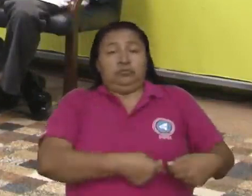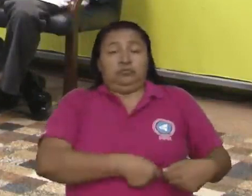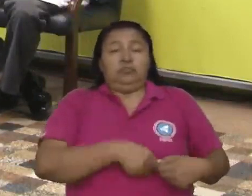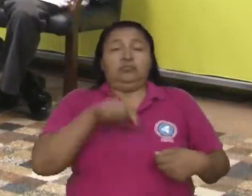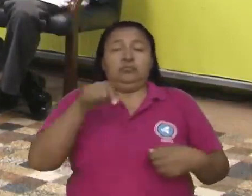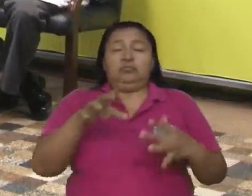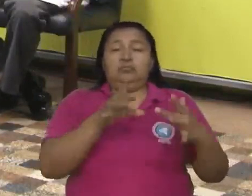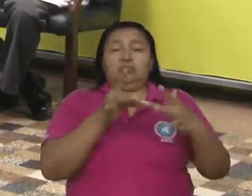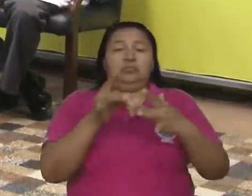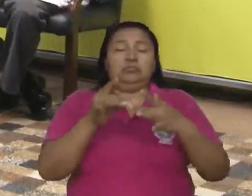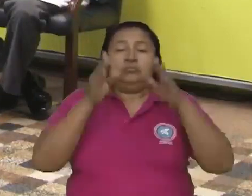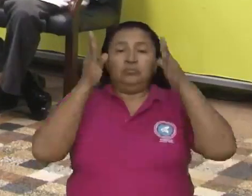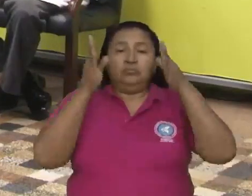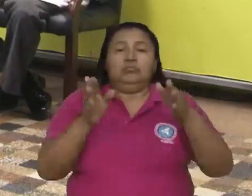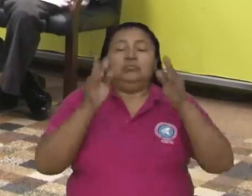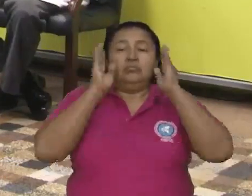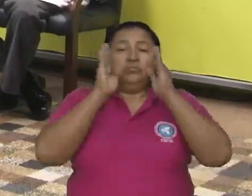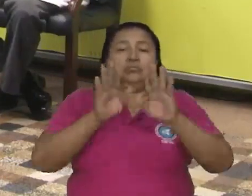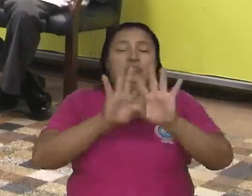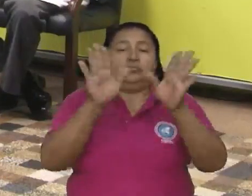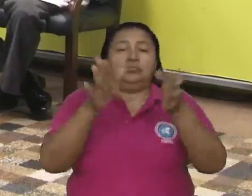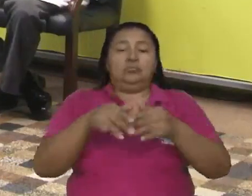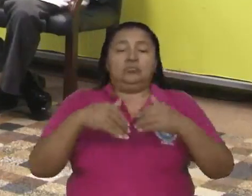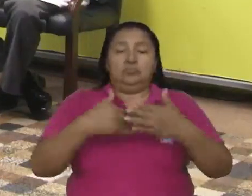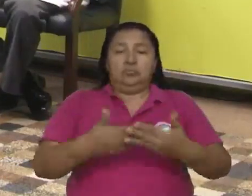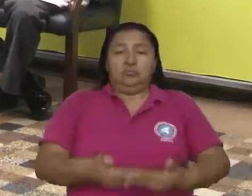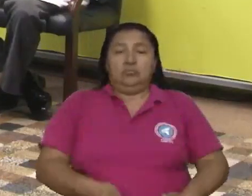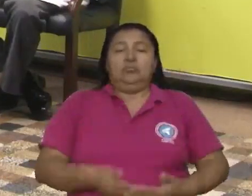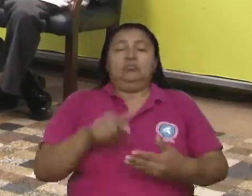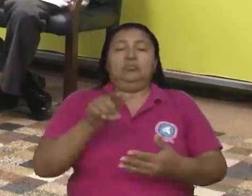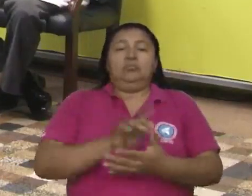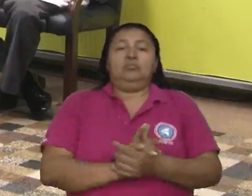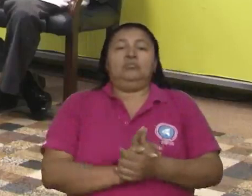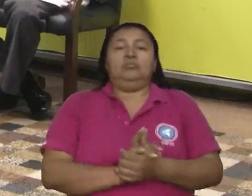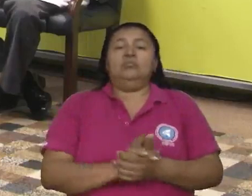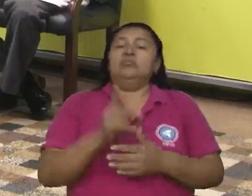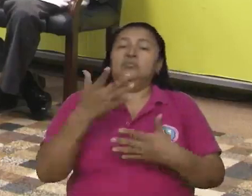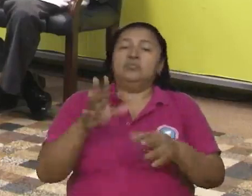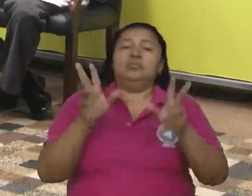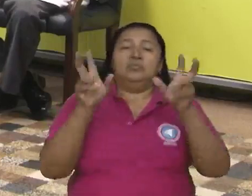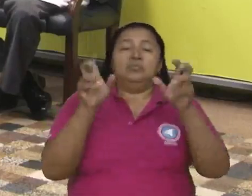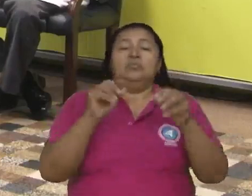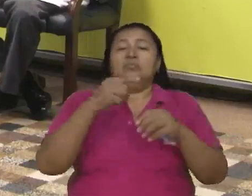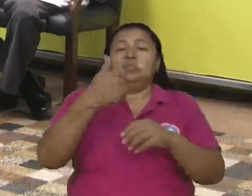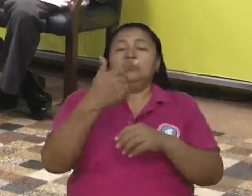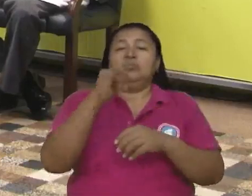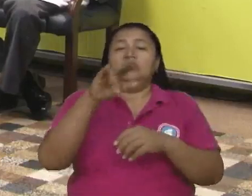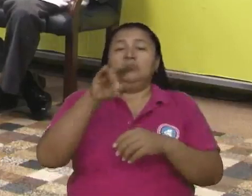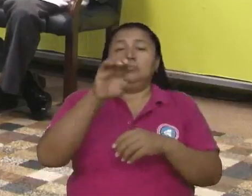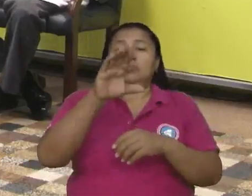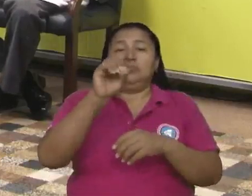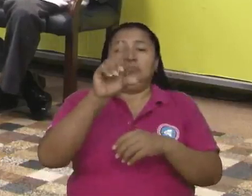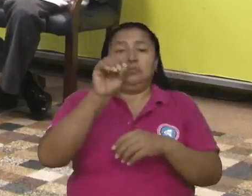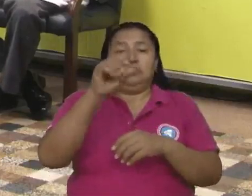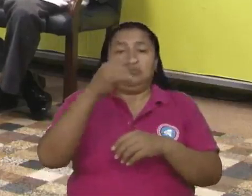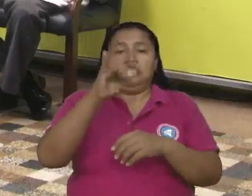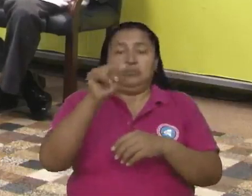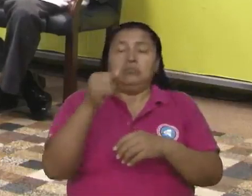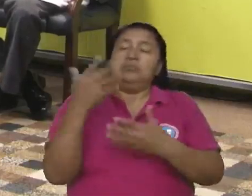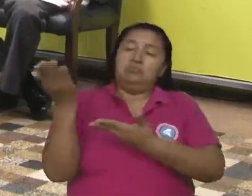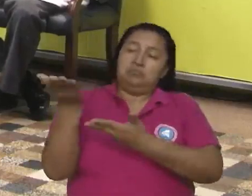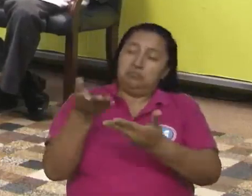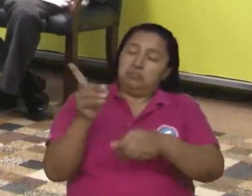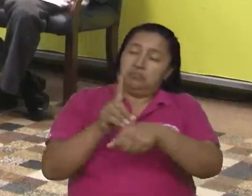y especializado en la atención de la mujer embarazada y en la mujer, sí, como es el área de ginecología. Bienvenido, doctor. Mucho gusto, un